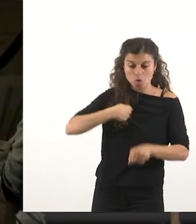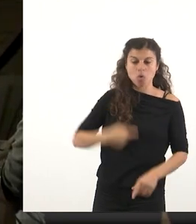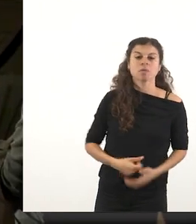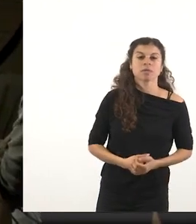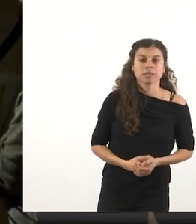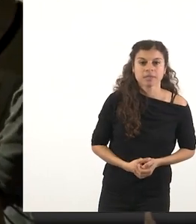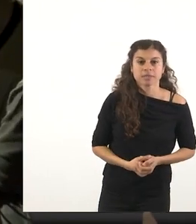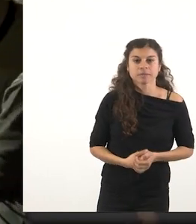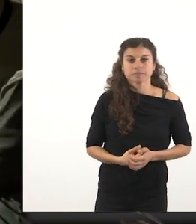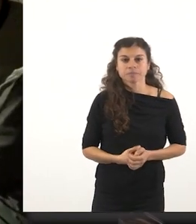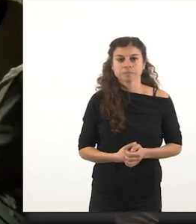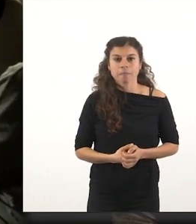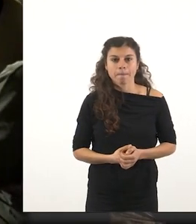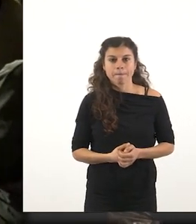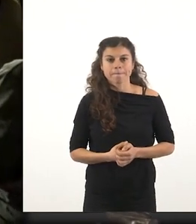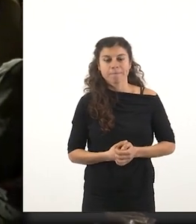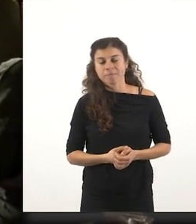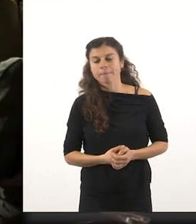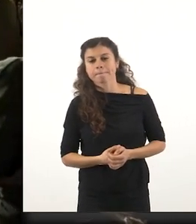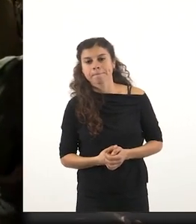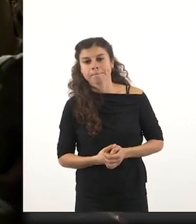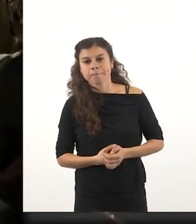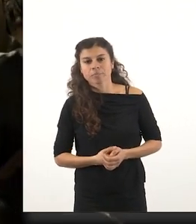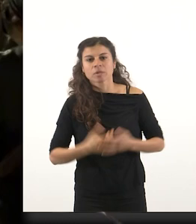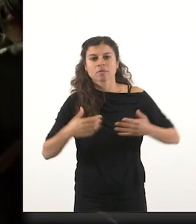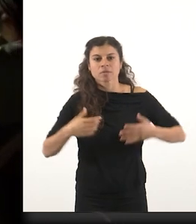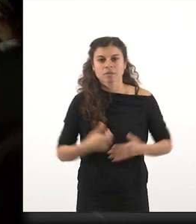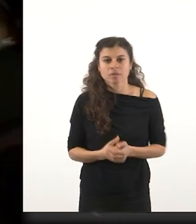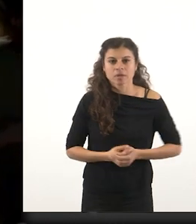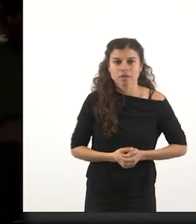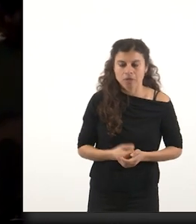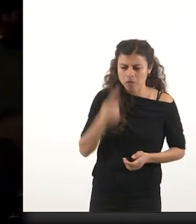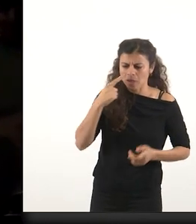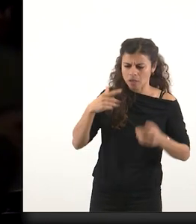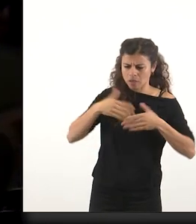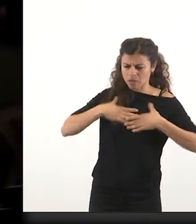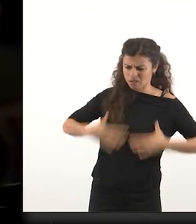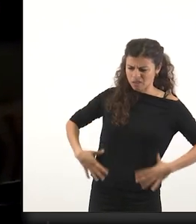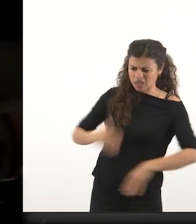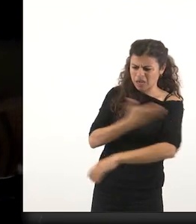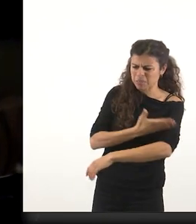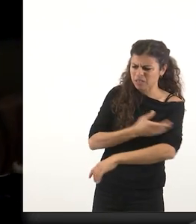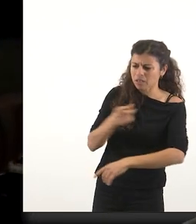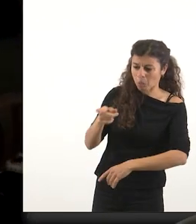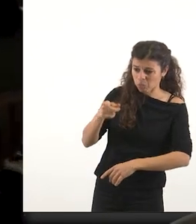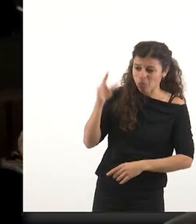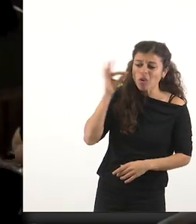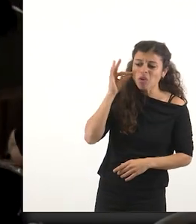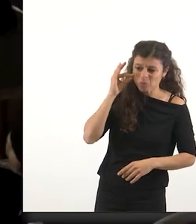no? Joder, macho. Y yo mirándote la camiseta, eso que es el cuento de la criada, otra feminazi,